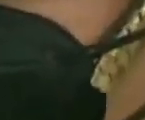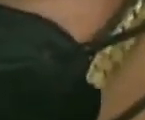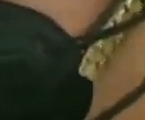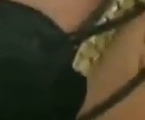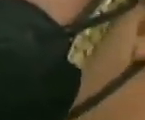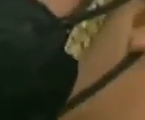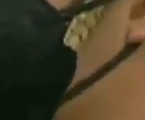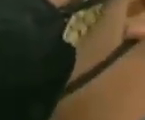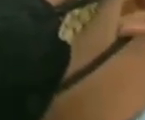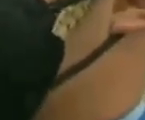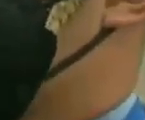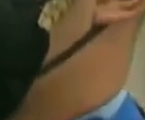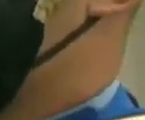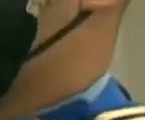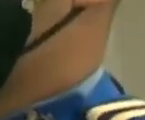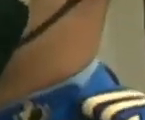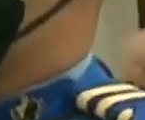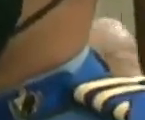¡Arr!